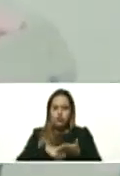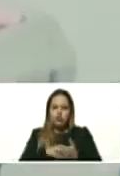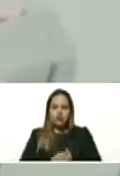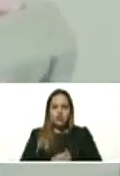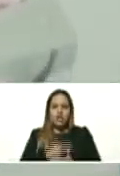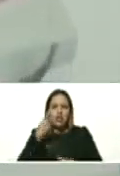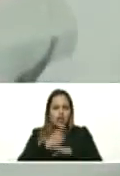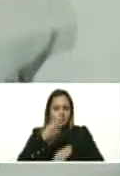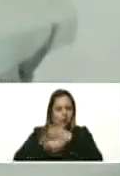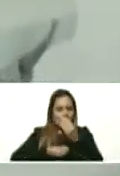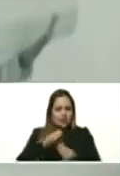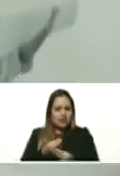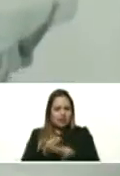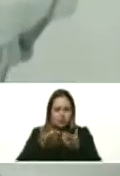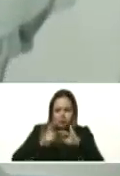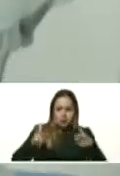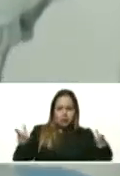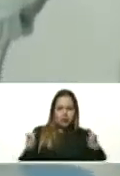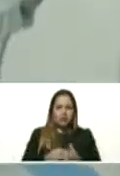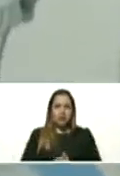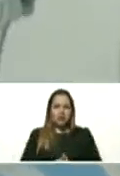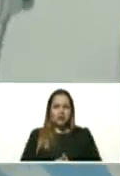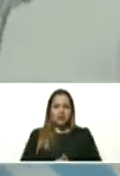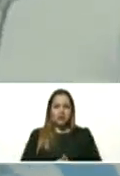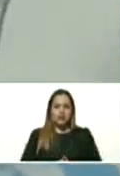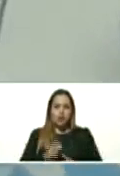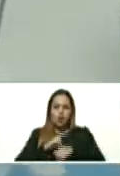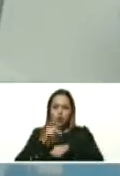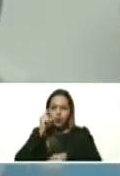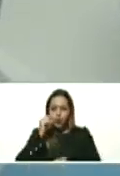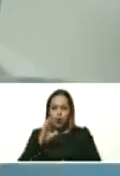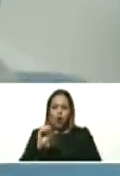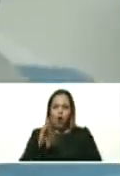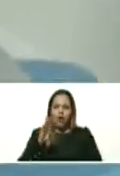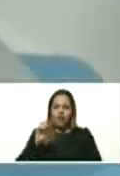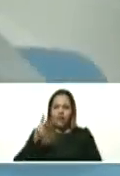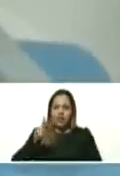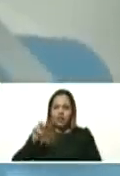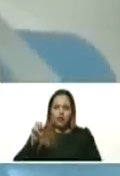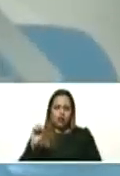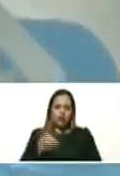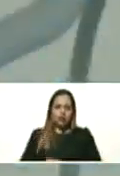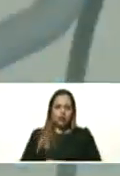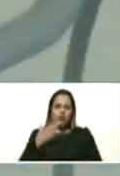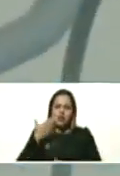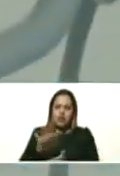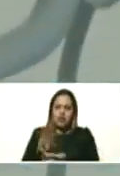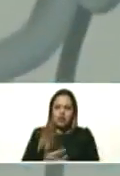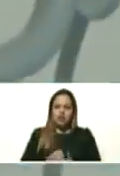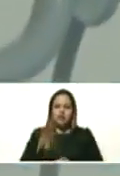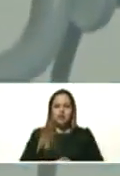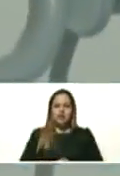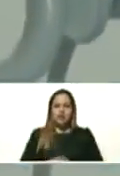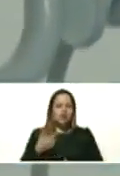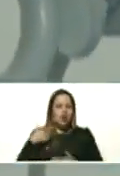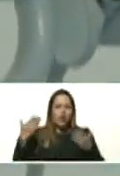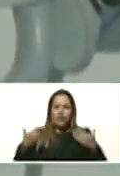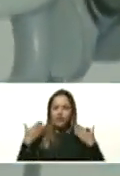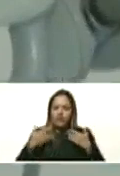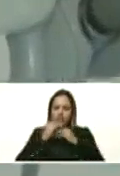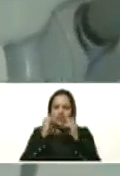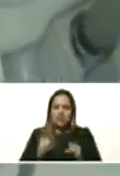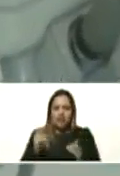hay que aplicar ampliamente. Doctor Roberto, un agrado. Y una felicidad haber estado este